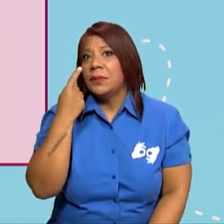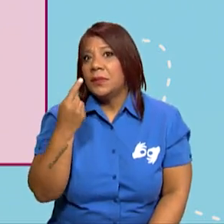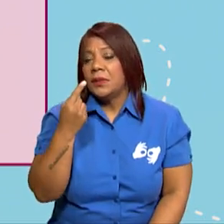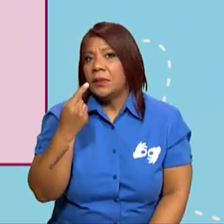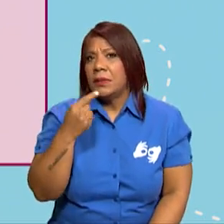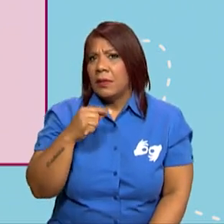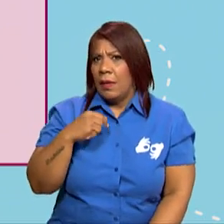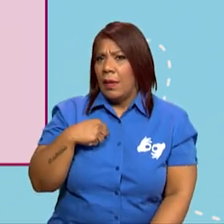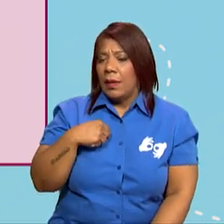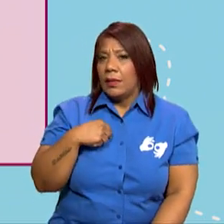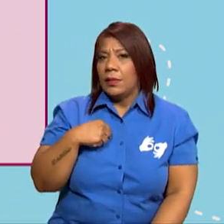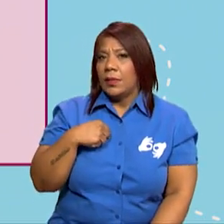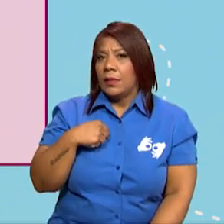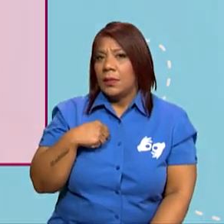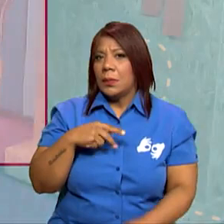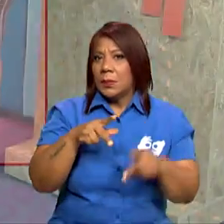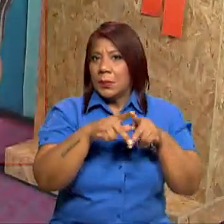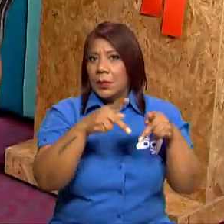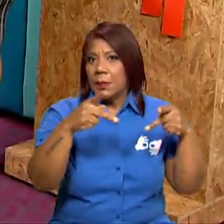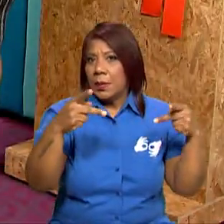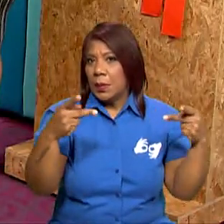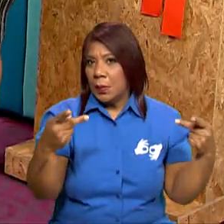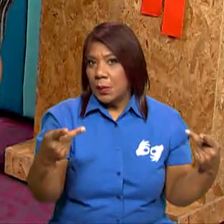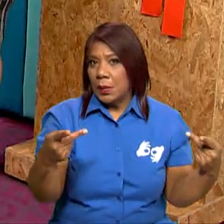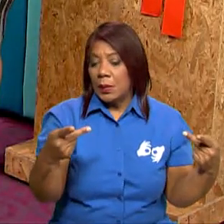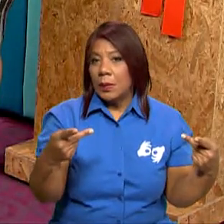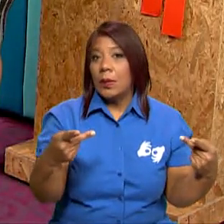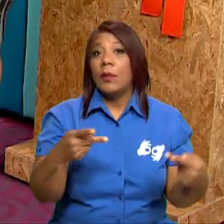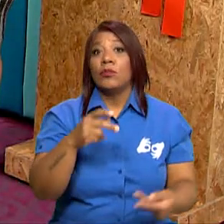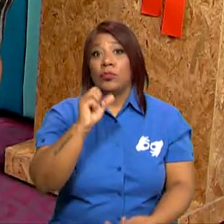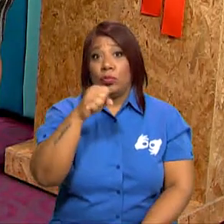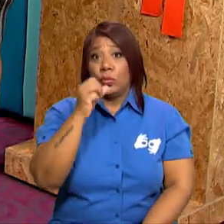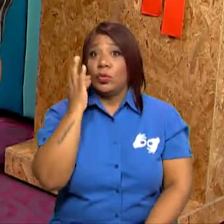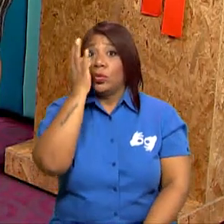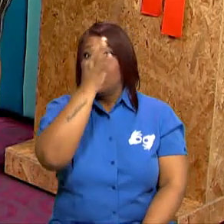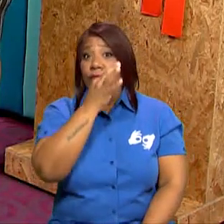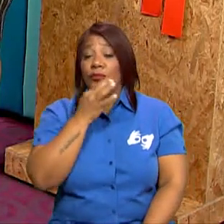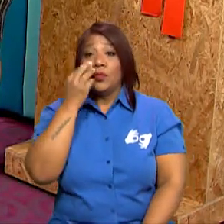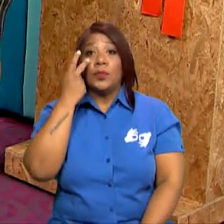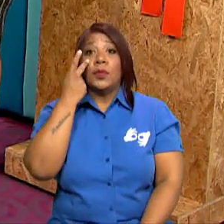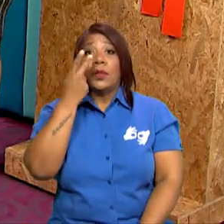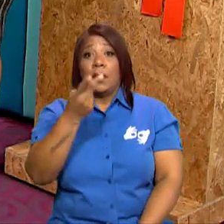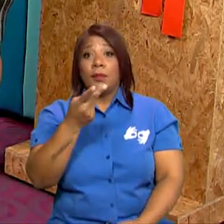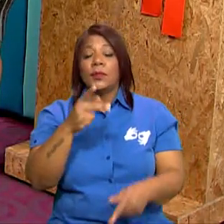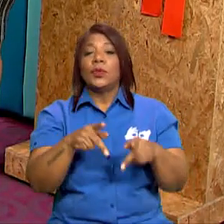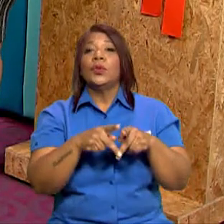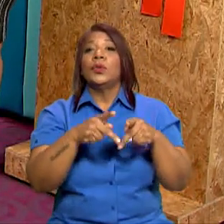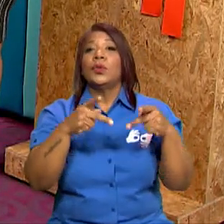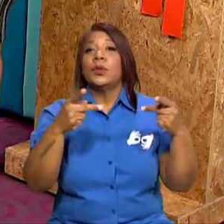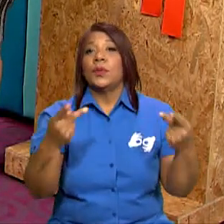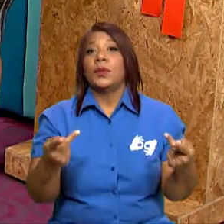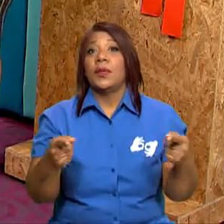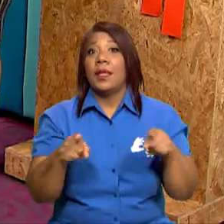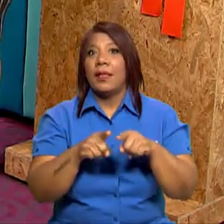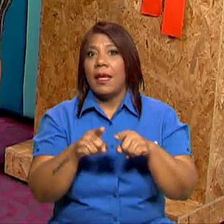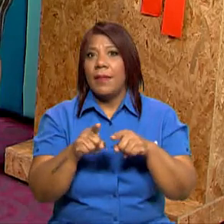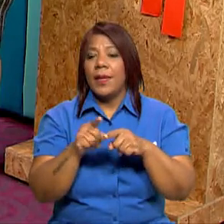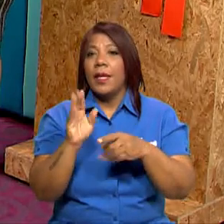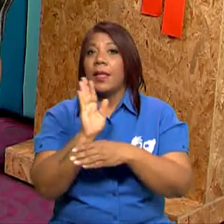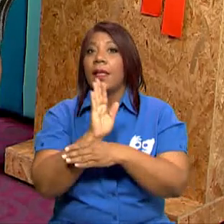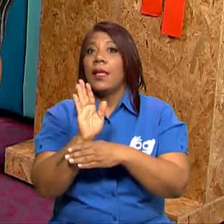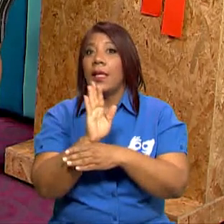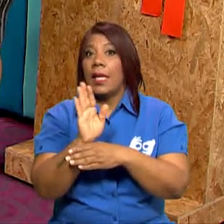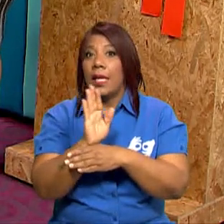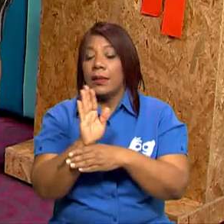acuerdo, maestra. Creo que en el periódico. En el periódico sale muy bien también cuando ponen las estadísticas en la televisión de algunos